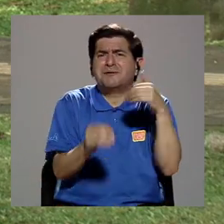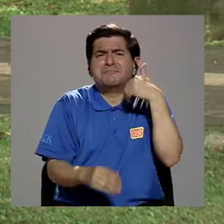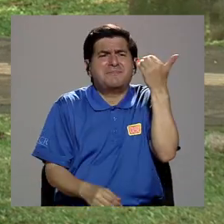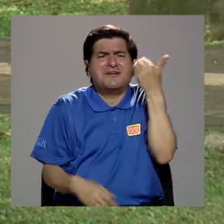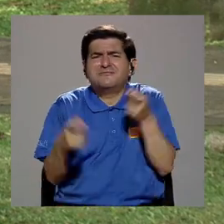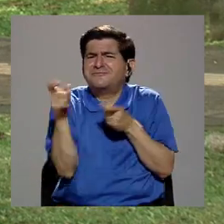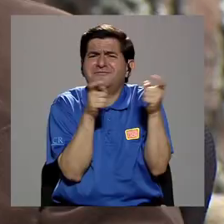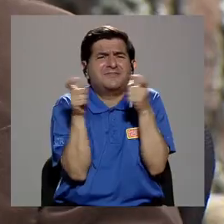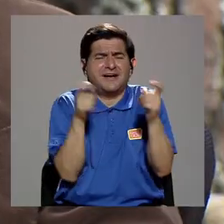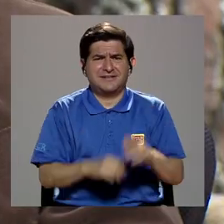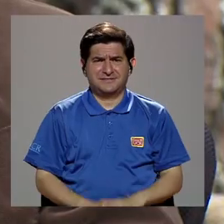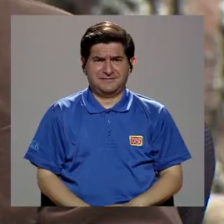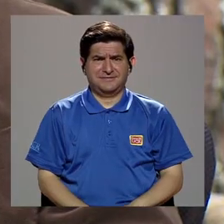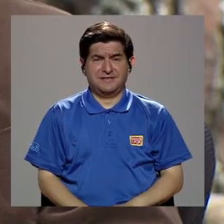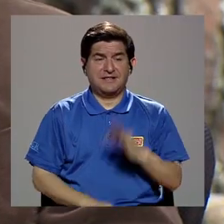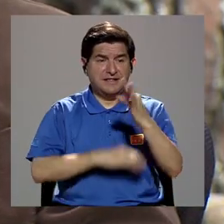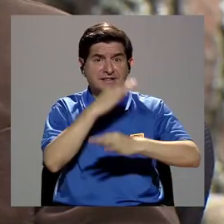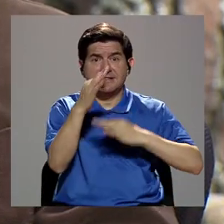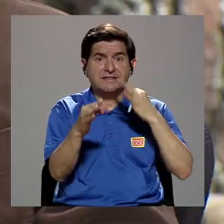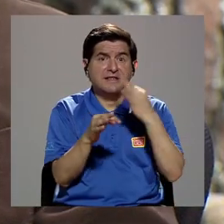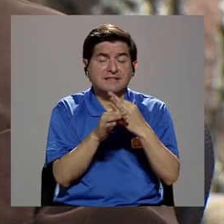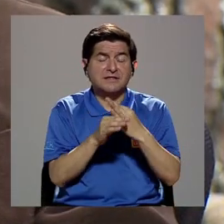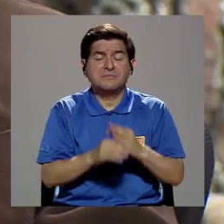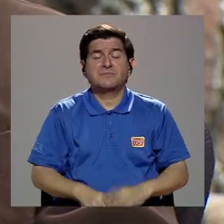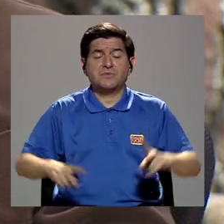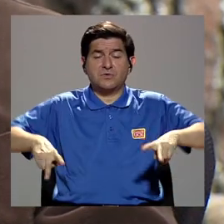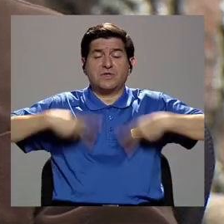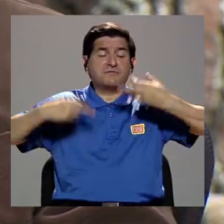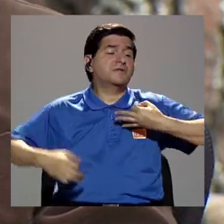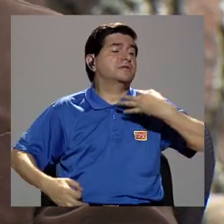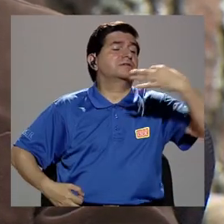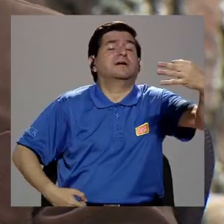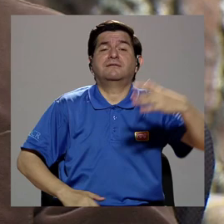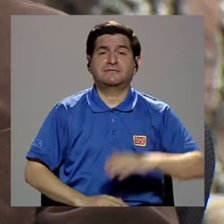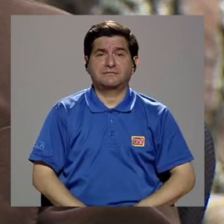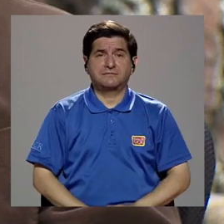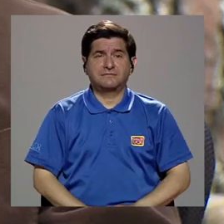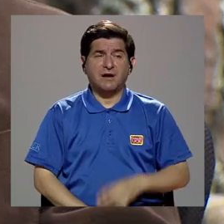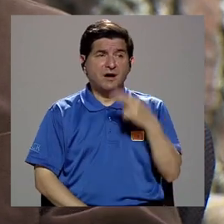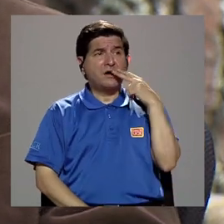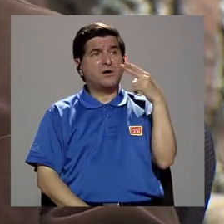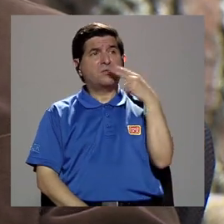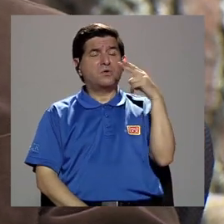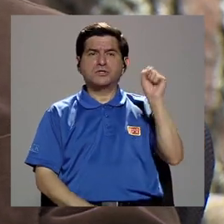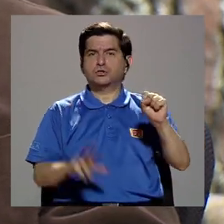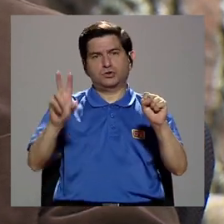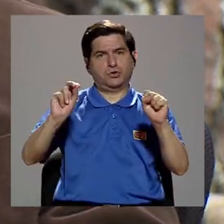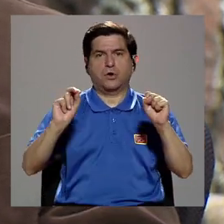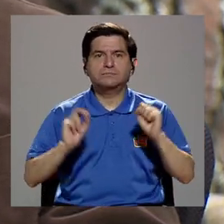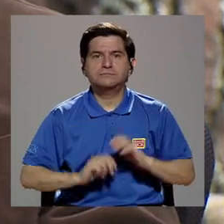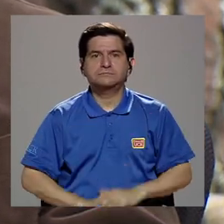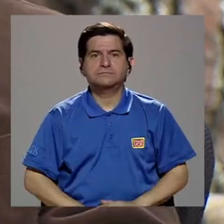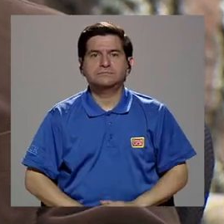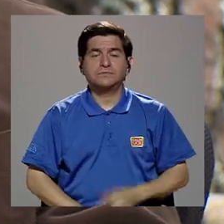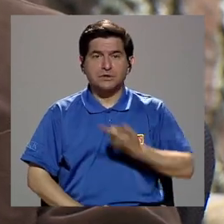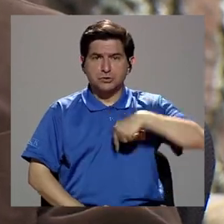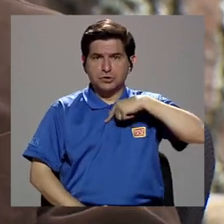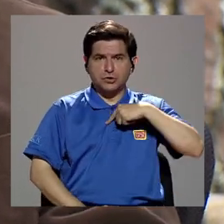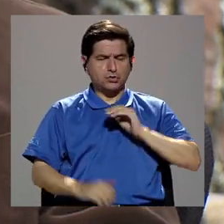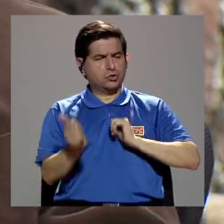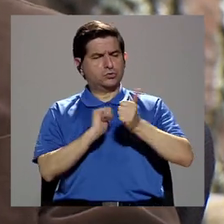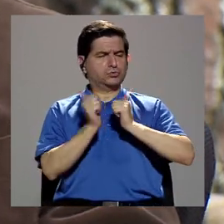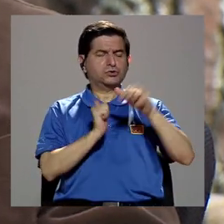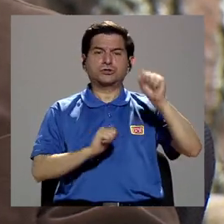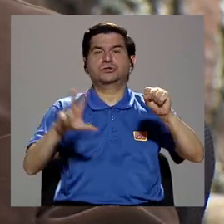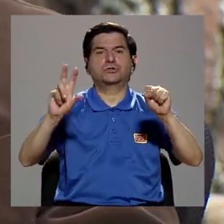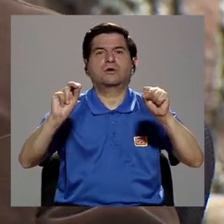son todavía más fáciles de controlar, que son factores de cómo vivimos el día a día. Si fumamos o no fumamos, si